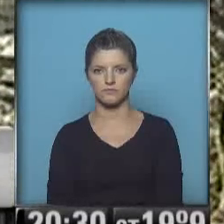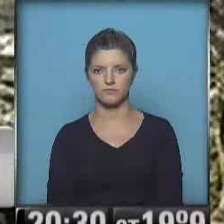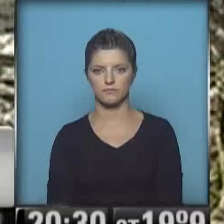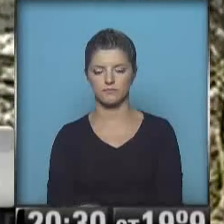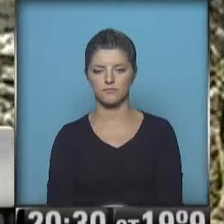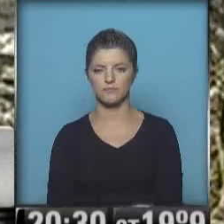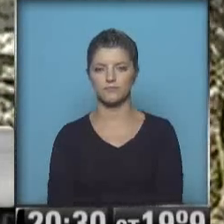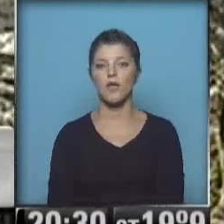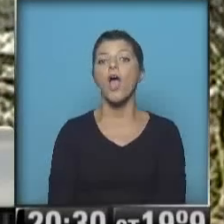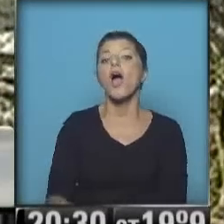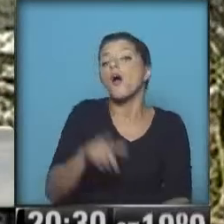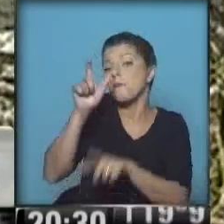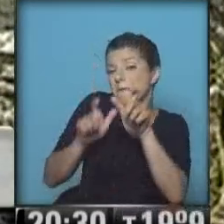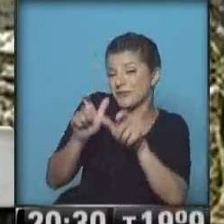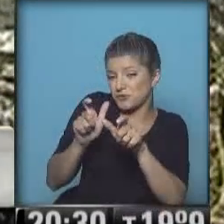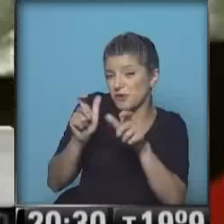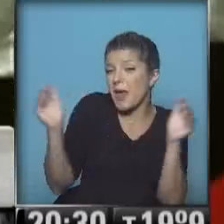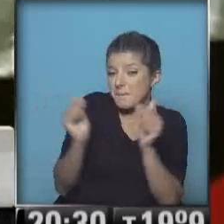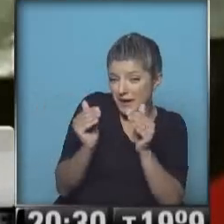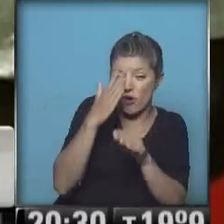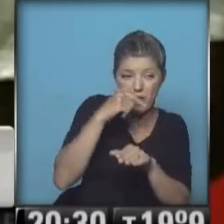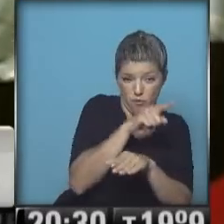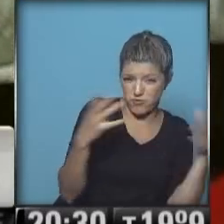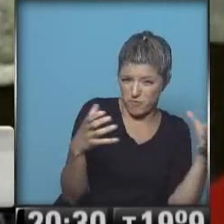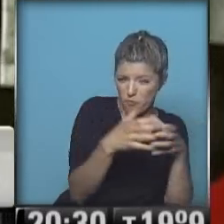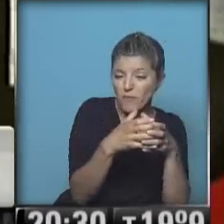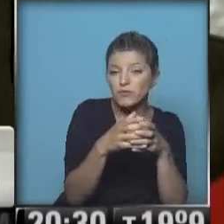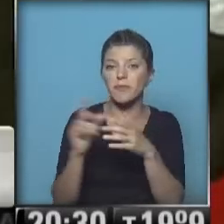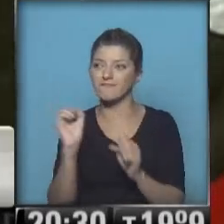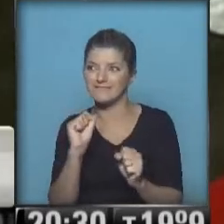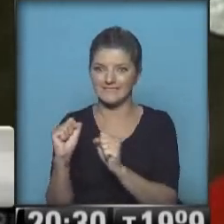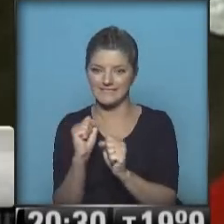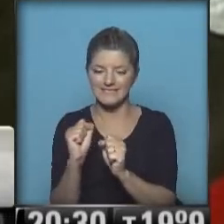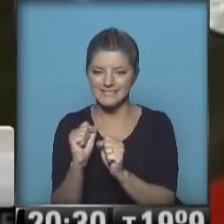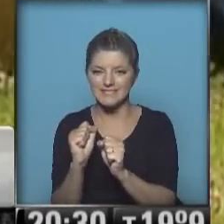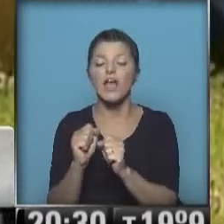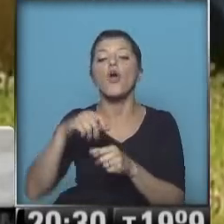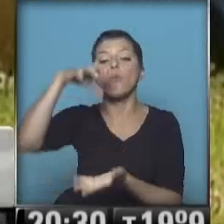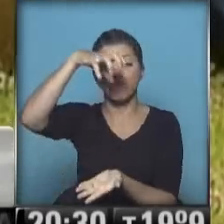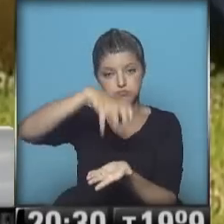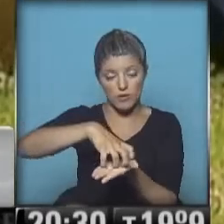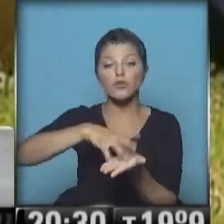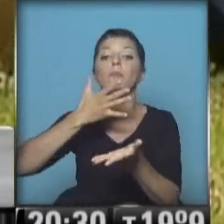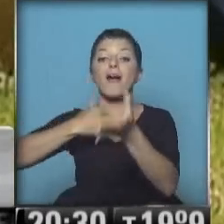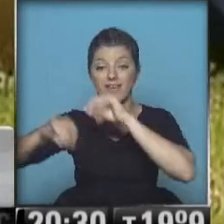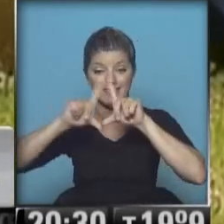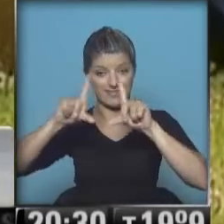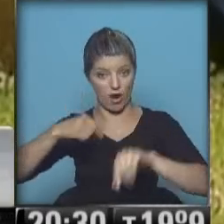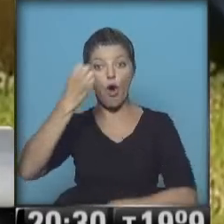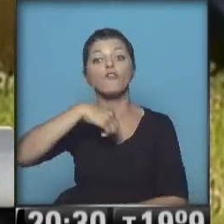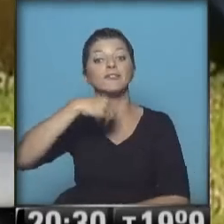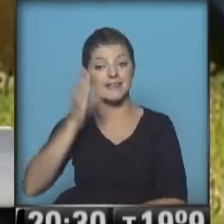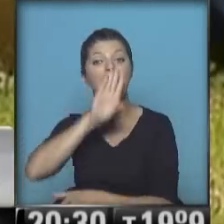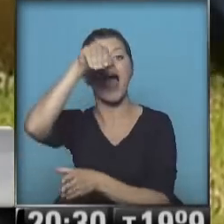Con algo menos de gente que la última vez, pero con la emoción intacta, con puestos de venta de entradas oficiales dentro del